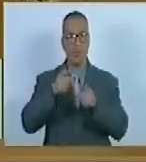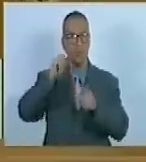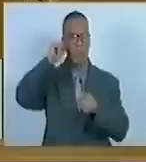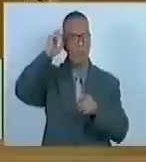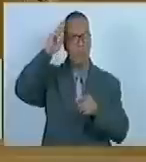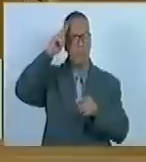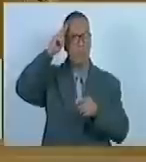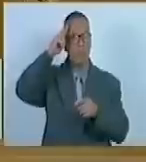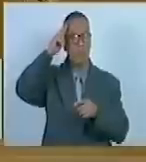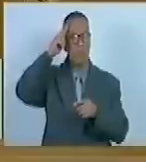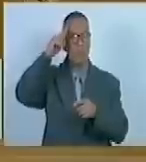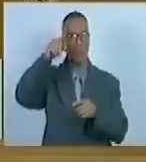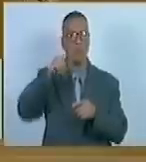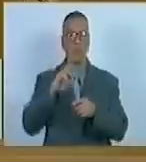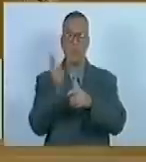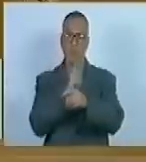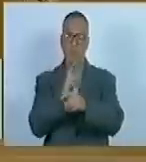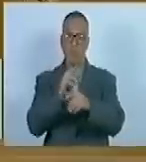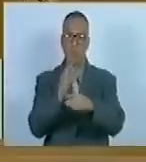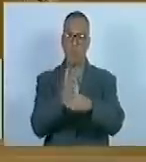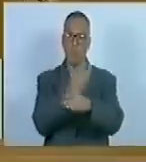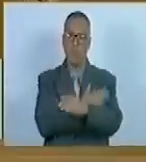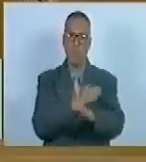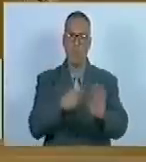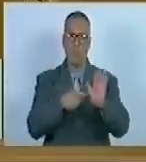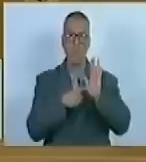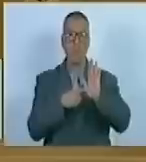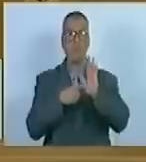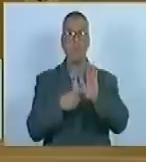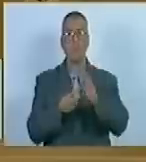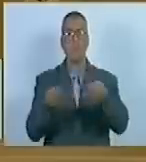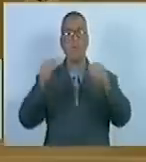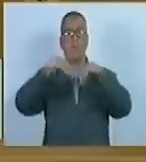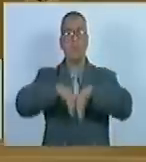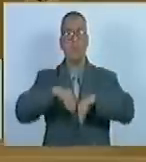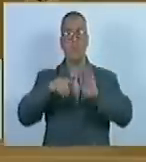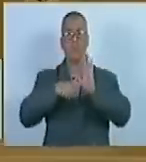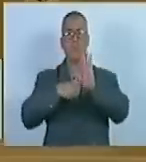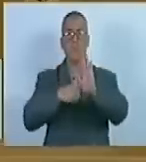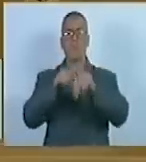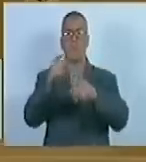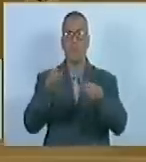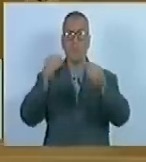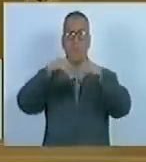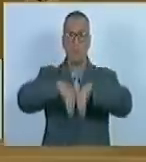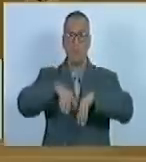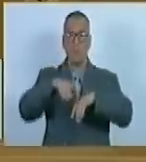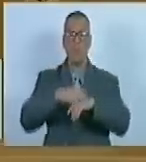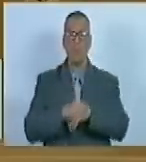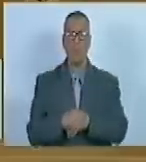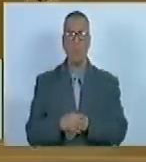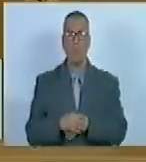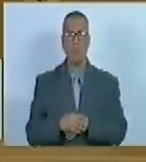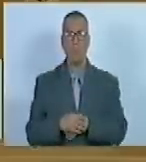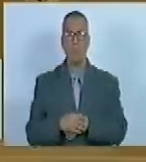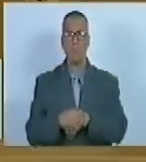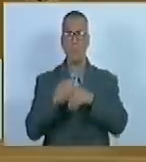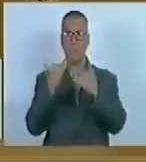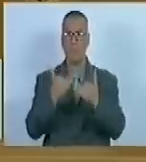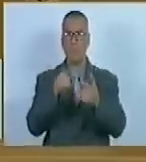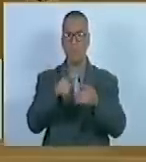reflexiones rápidas antes de presentar este acuerdo, para presentar este acuerdo, ¿no? Y ellas